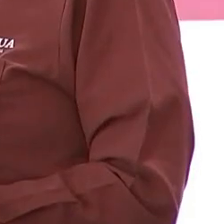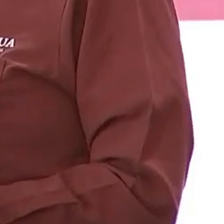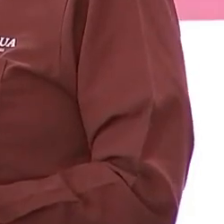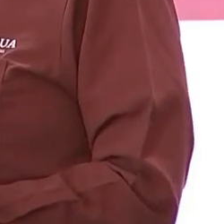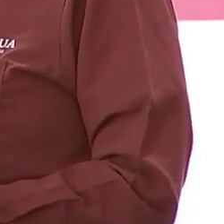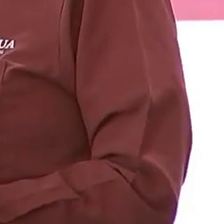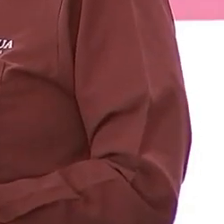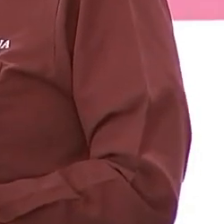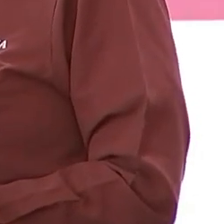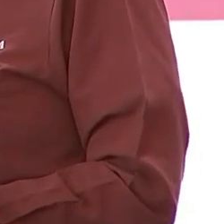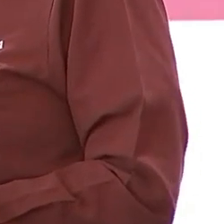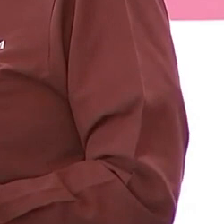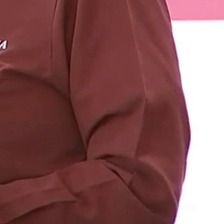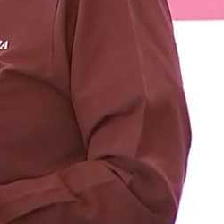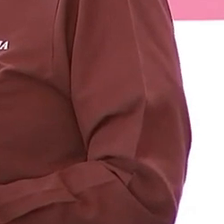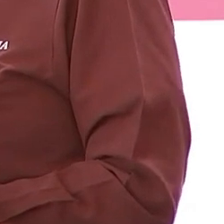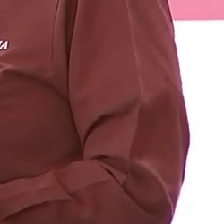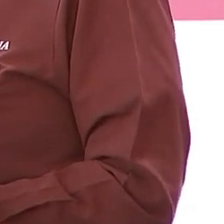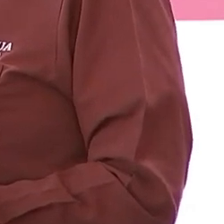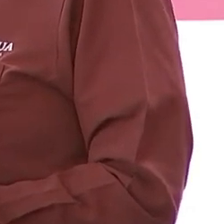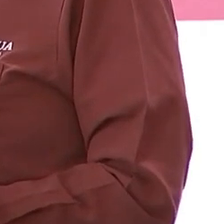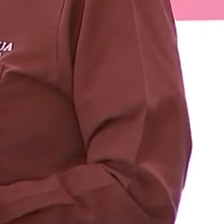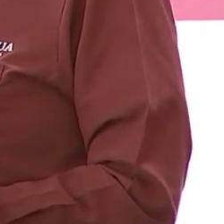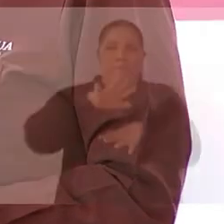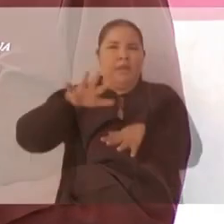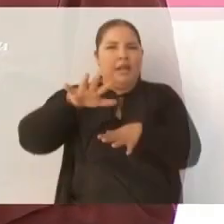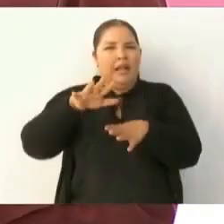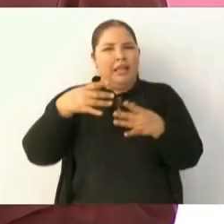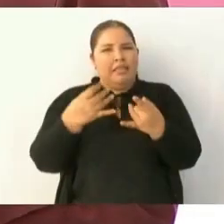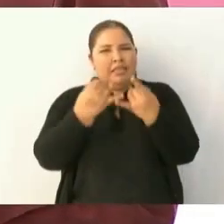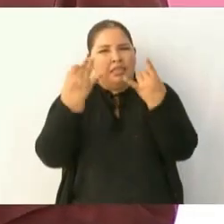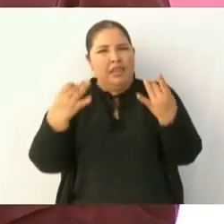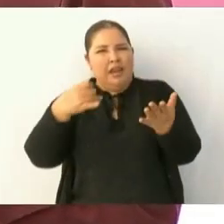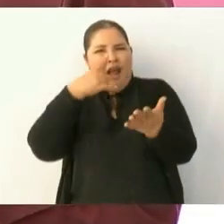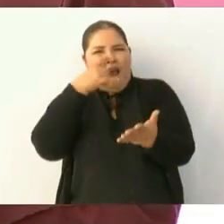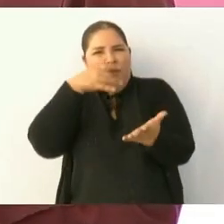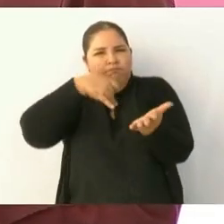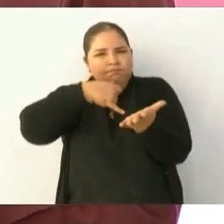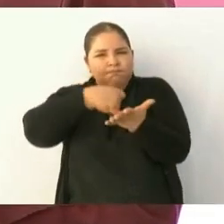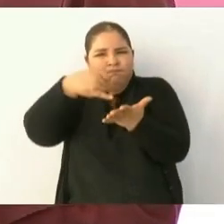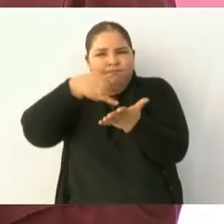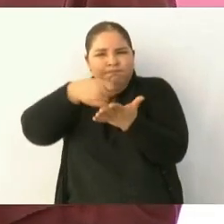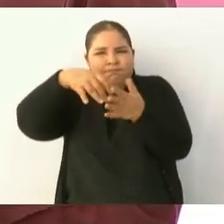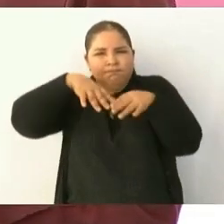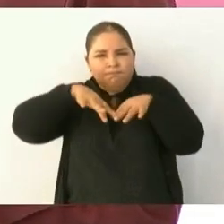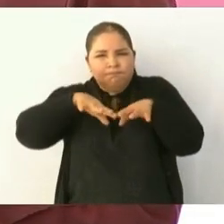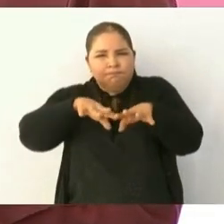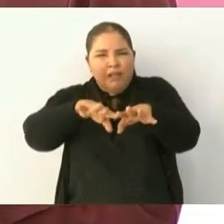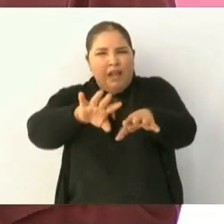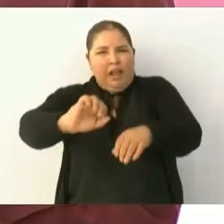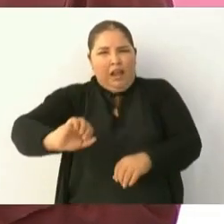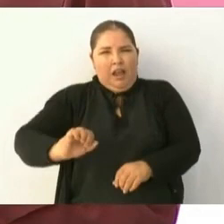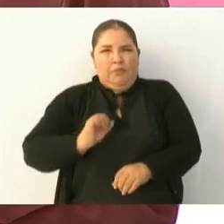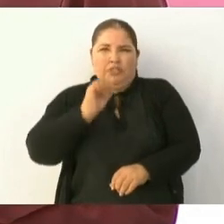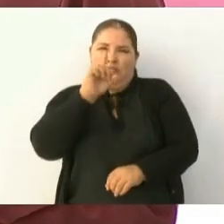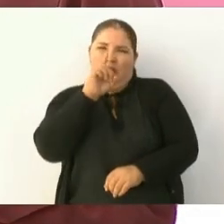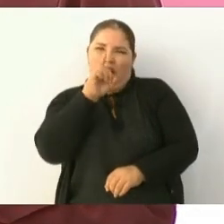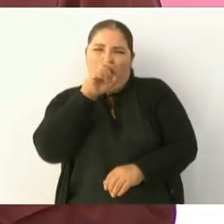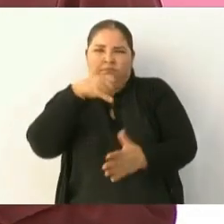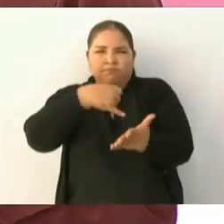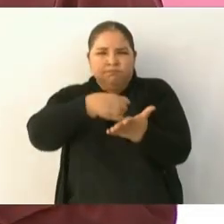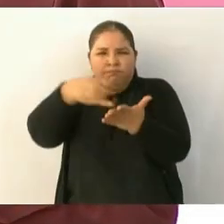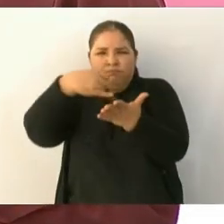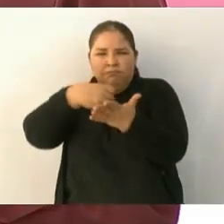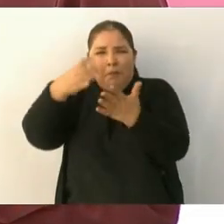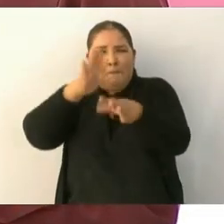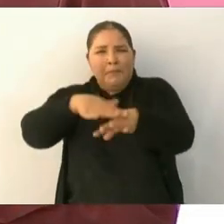para incrementar la superficie bajo riego, reconociendo que el aprovechamiento racional del agua en el campo es